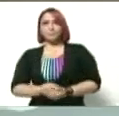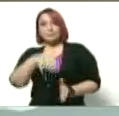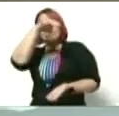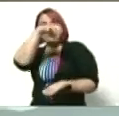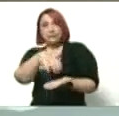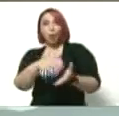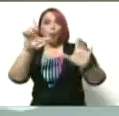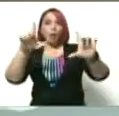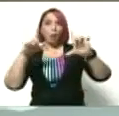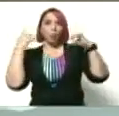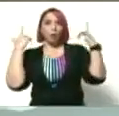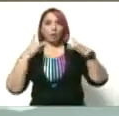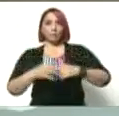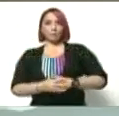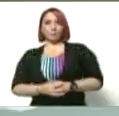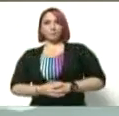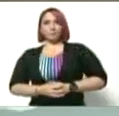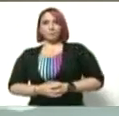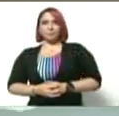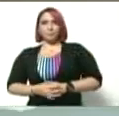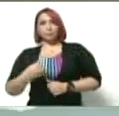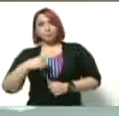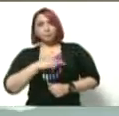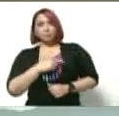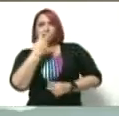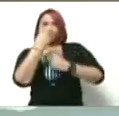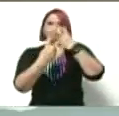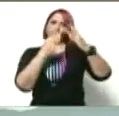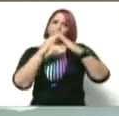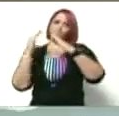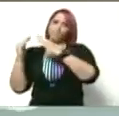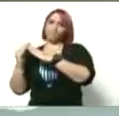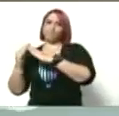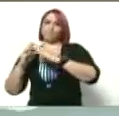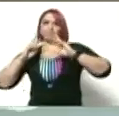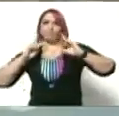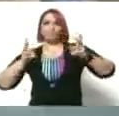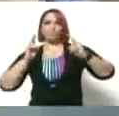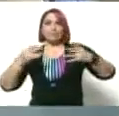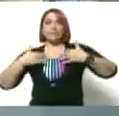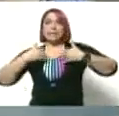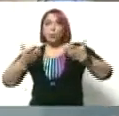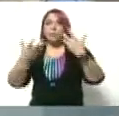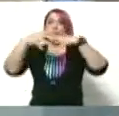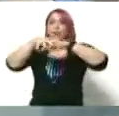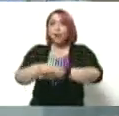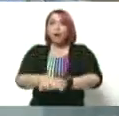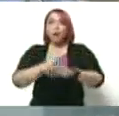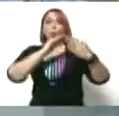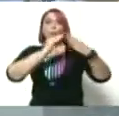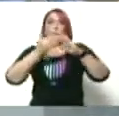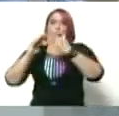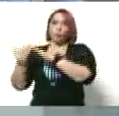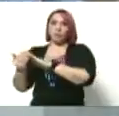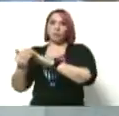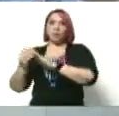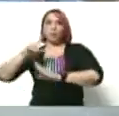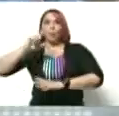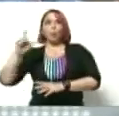guaira estamos en una casa por casa en el área de salud integral comunicada comunitaria guaracarumbo